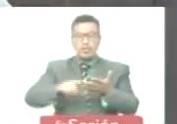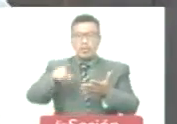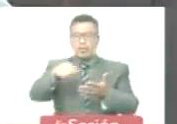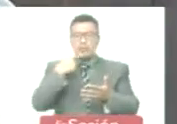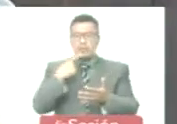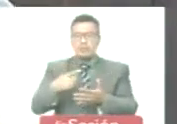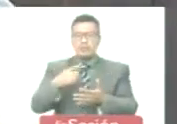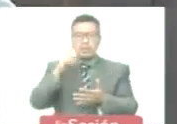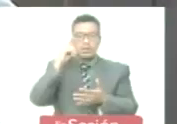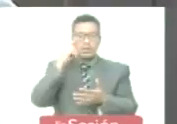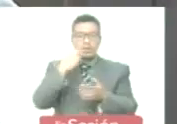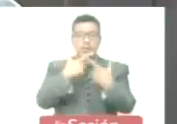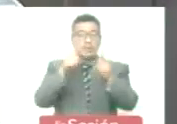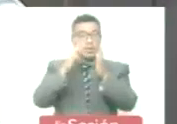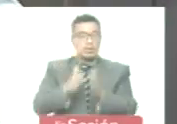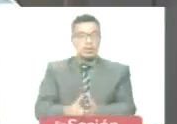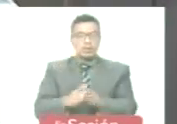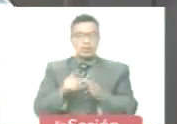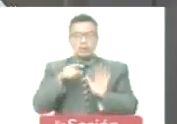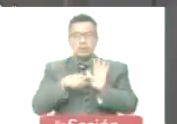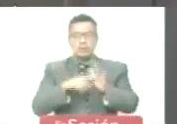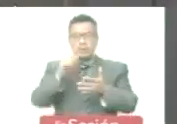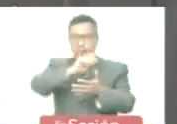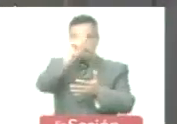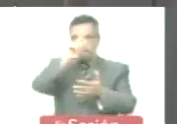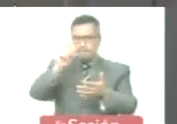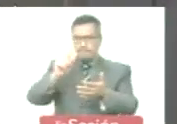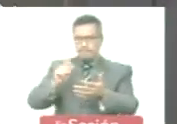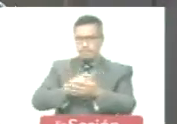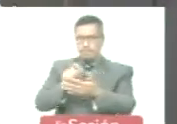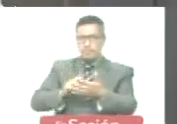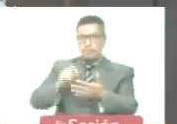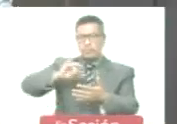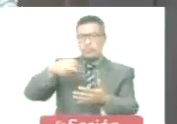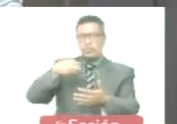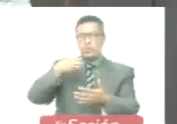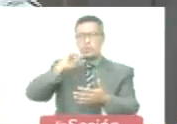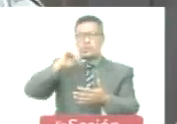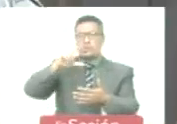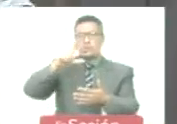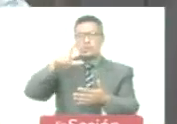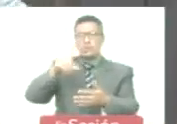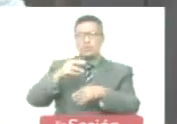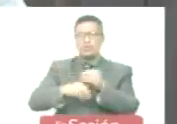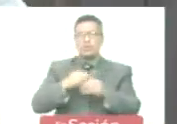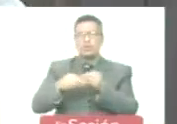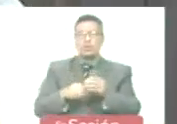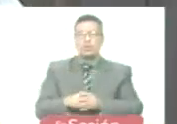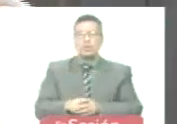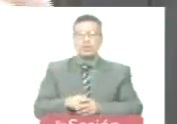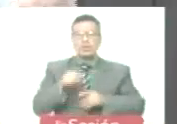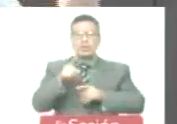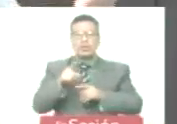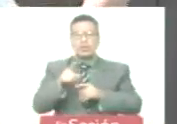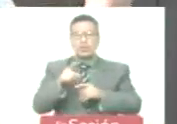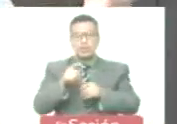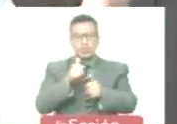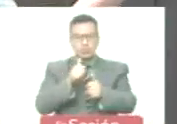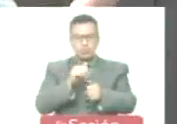libertador cuando posó al pintor Gil de Castro, que además es el